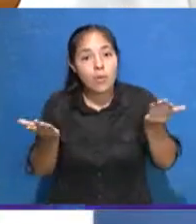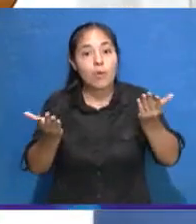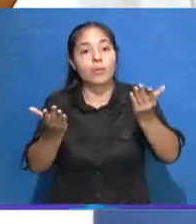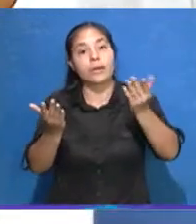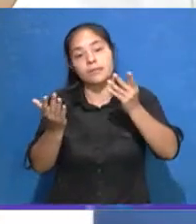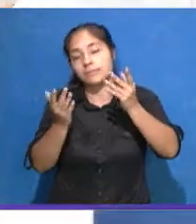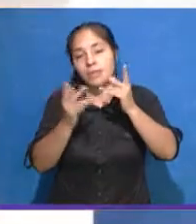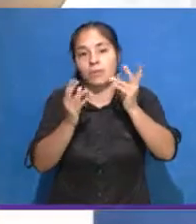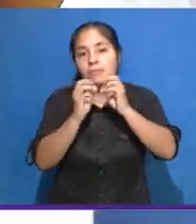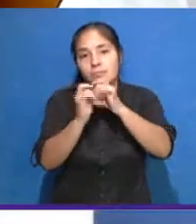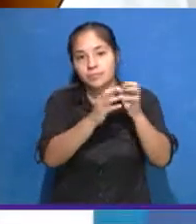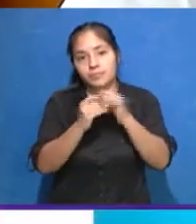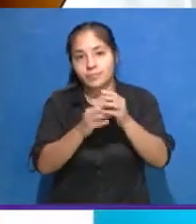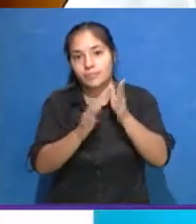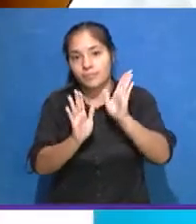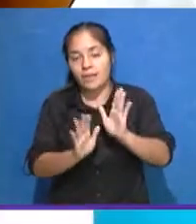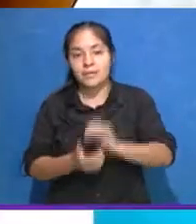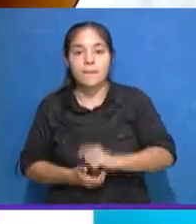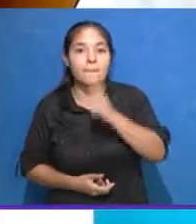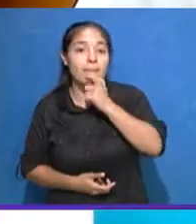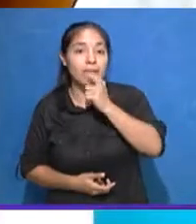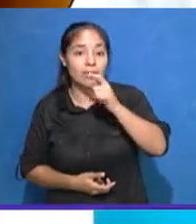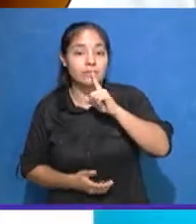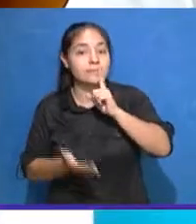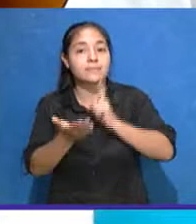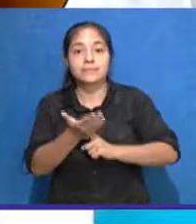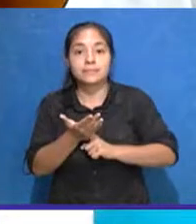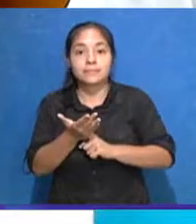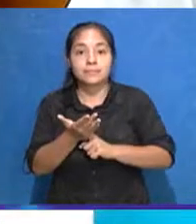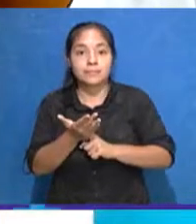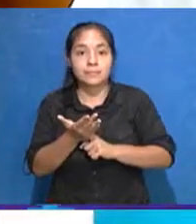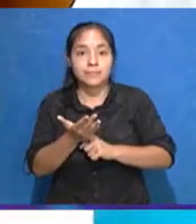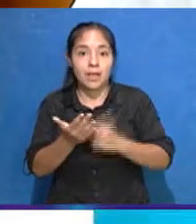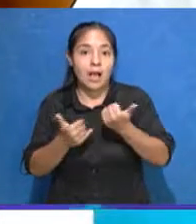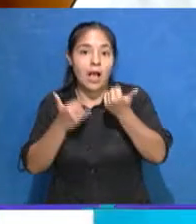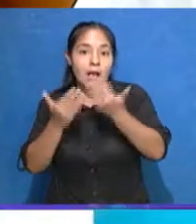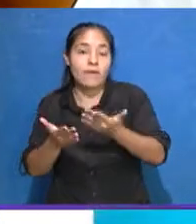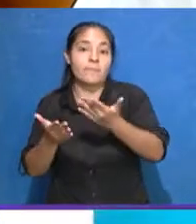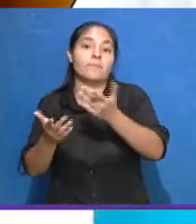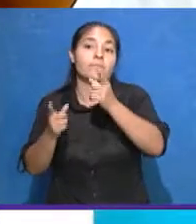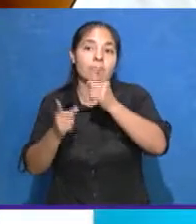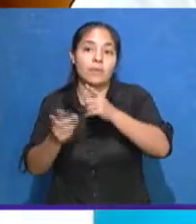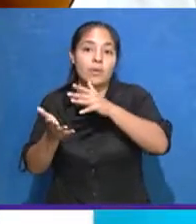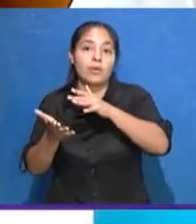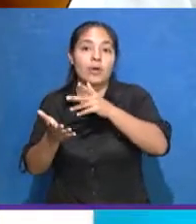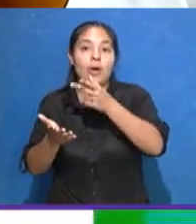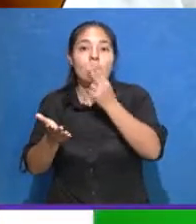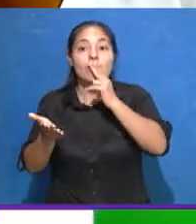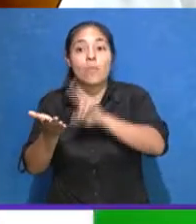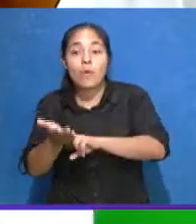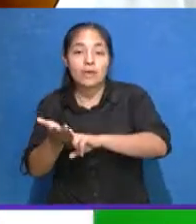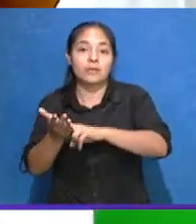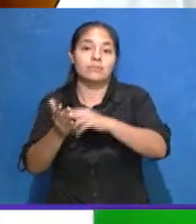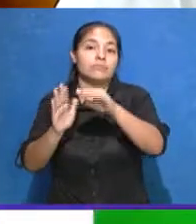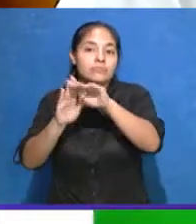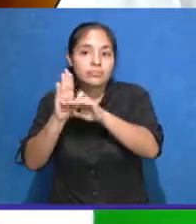que corresponda. La provincia de Mendoza decidió mantener estos beneficios de tarifa social y plan estímulo con los mismos requisitos y